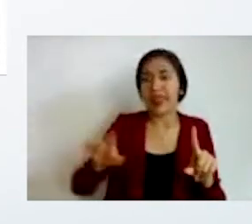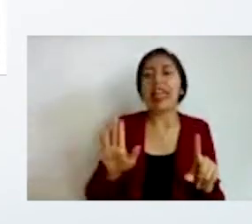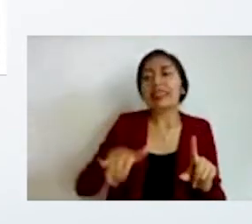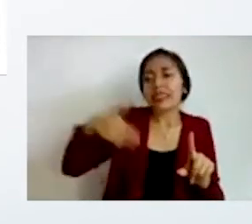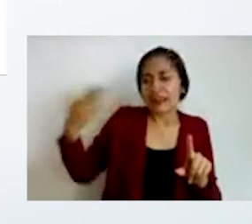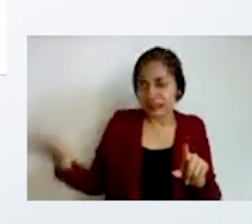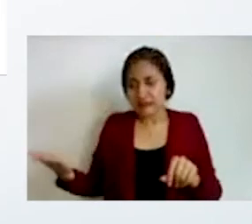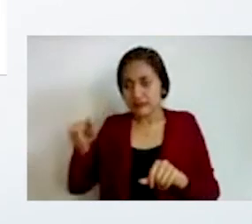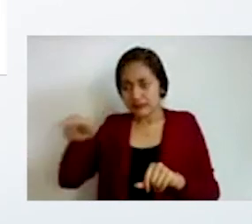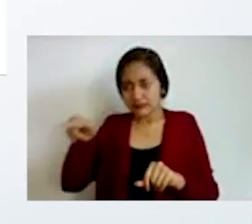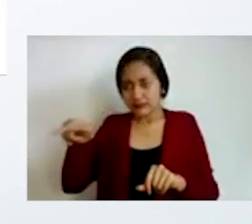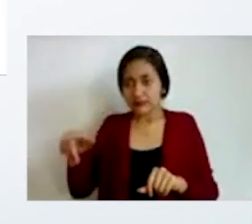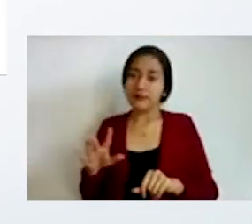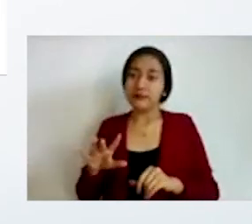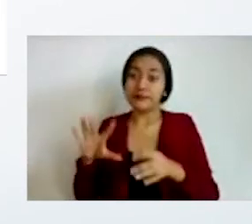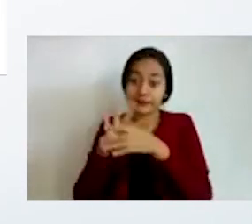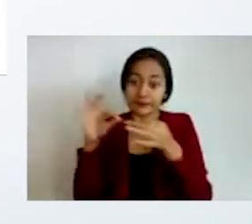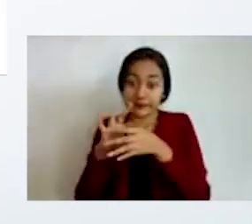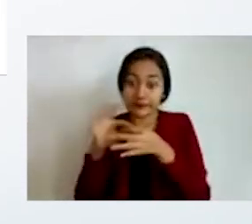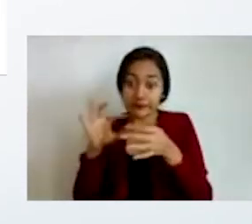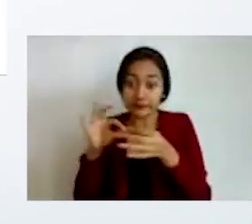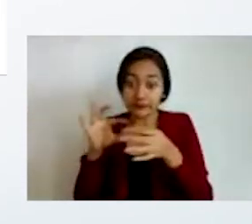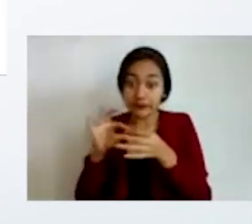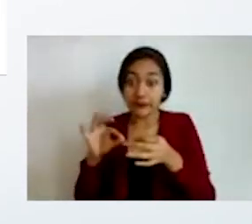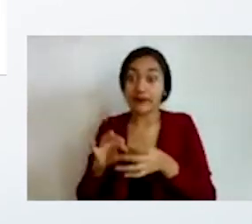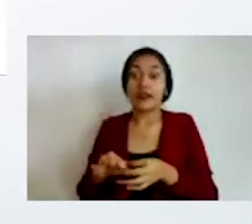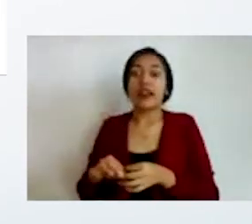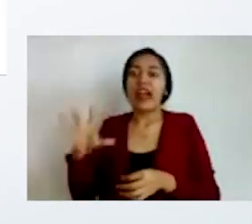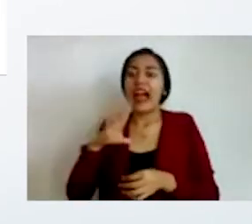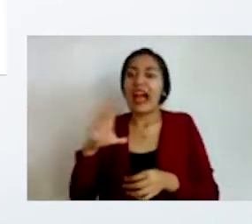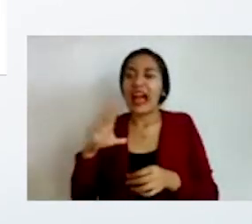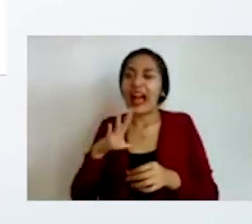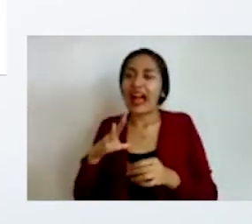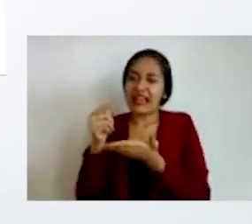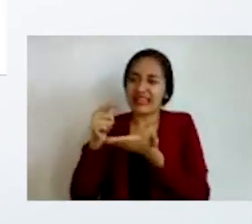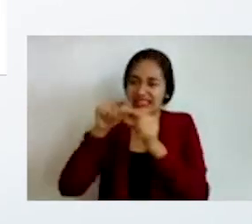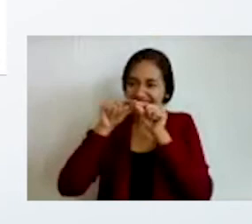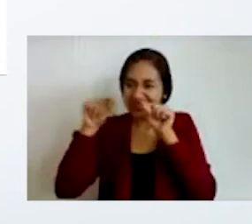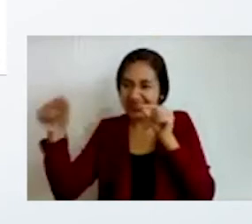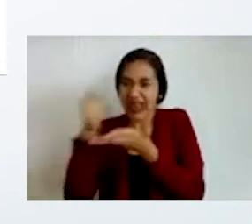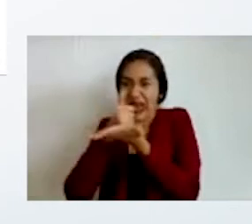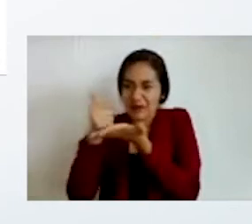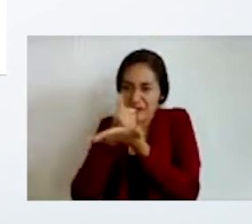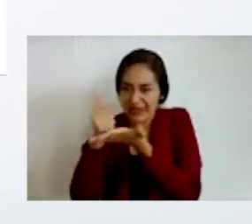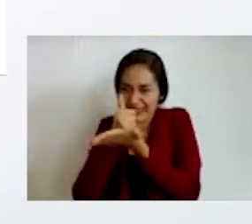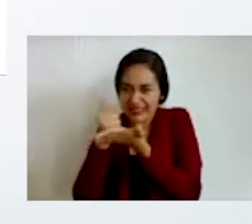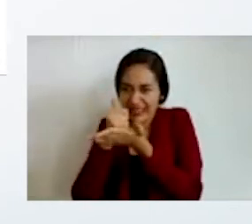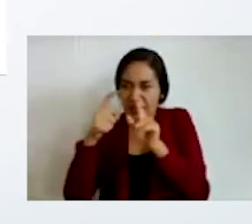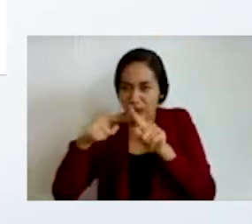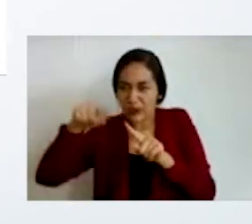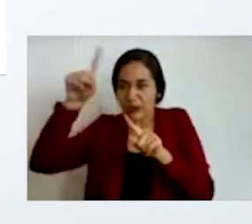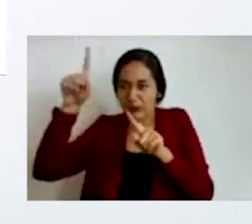distanciamiento social, que es la línea amarilla, ¿qué pasaría? Y entonces ven que la curva roja en lugar de 9 alcanza solamente